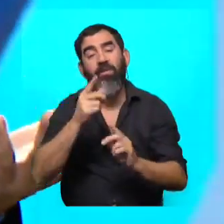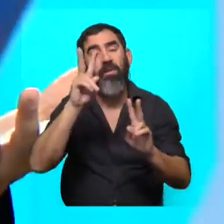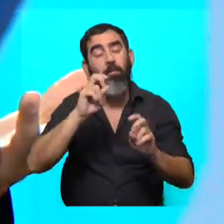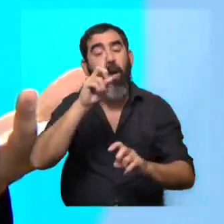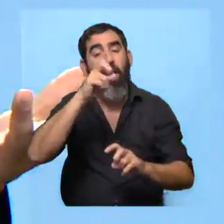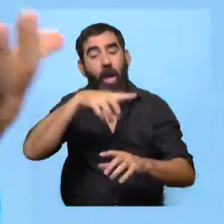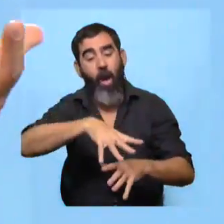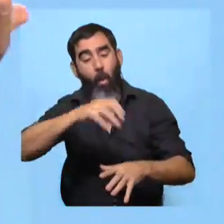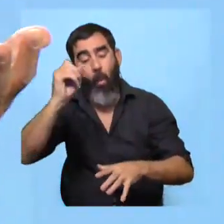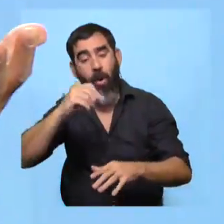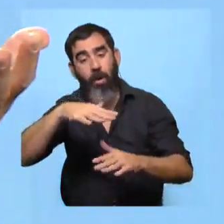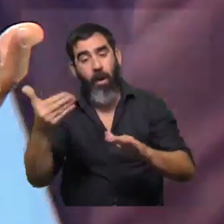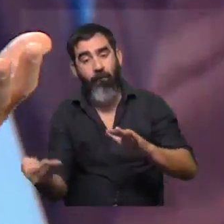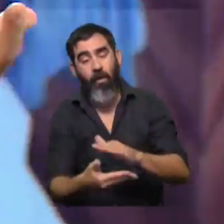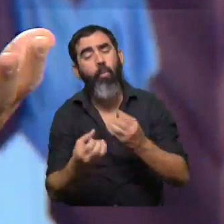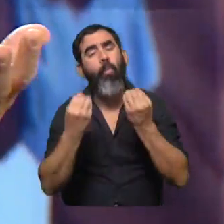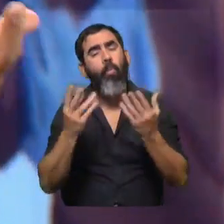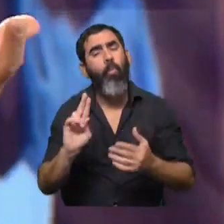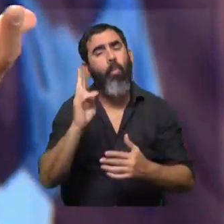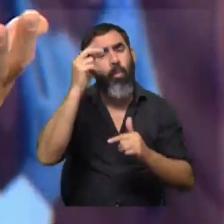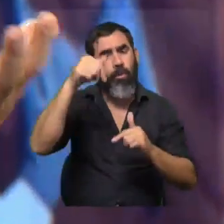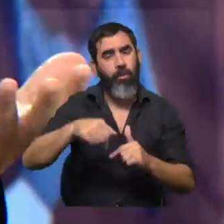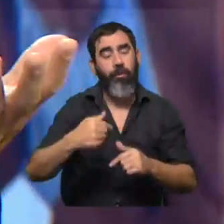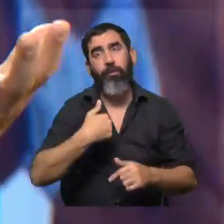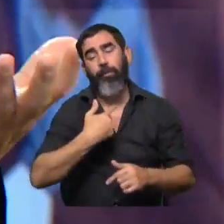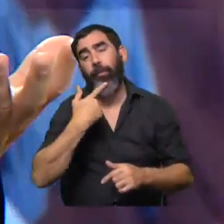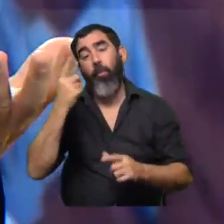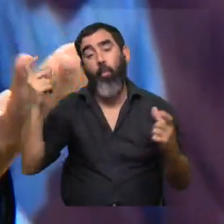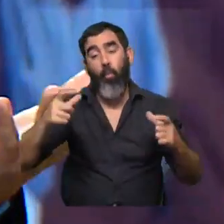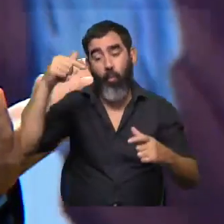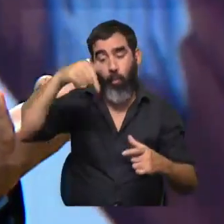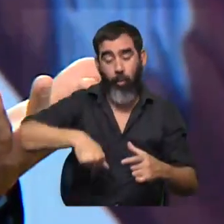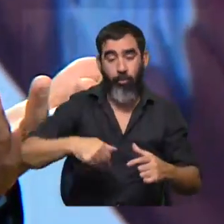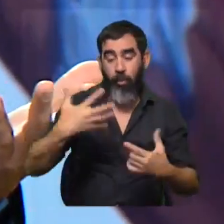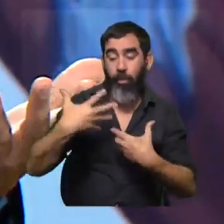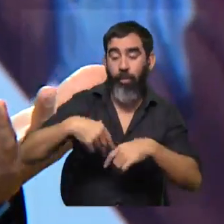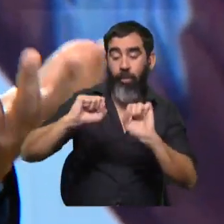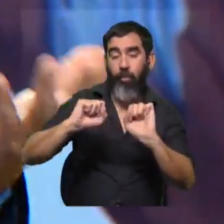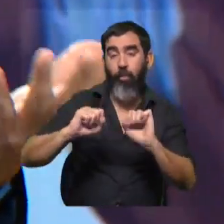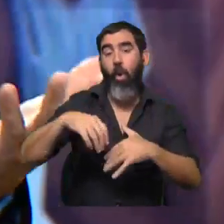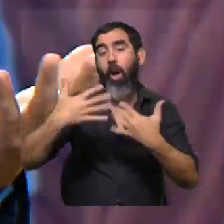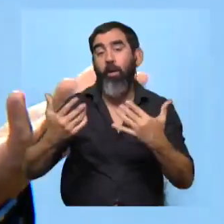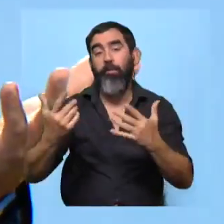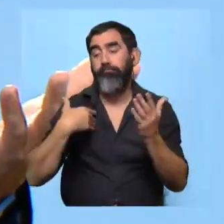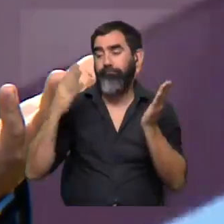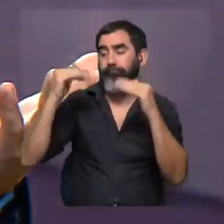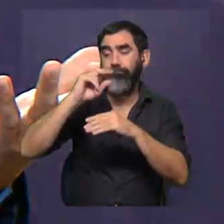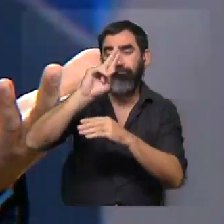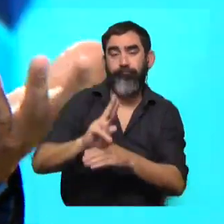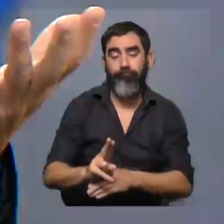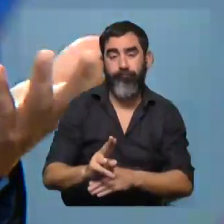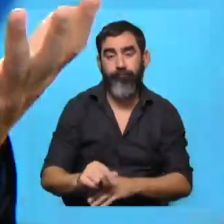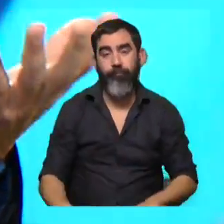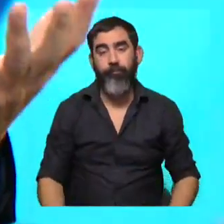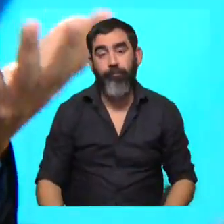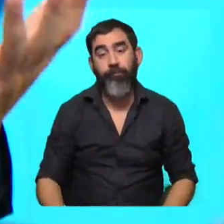de agua subterránea. ¿Por qué en Uruguay, si yo hago un pozo y encuentro un mineral, no lo puedo utilizar? Y